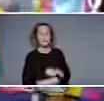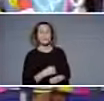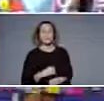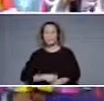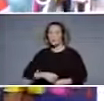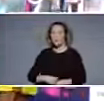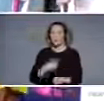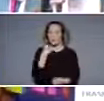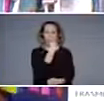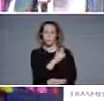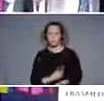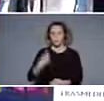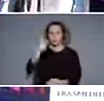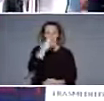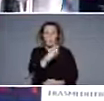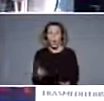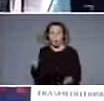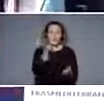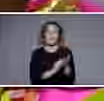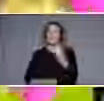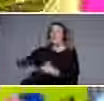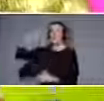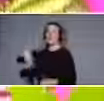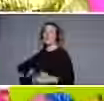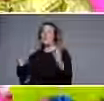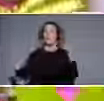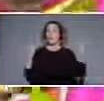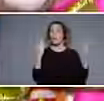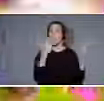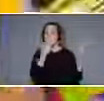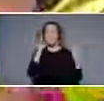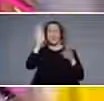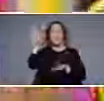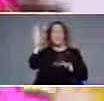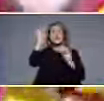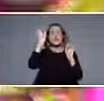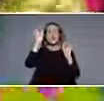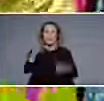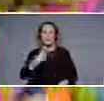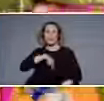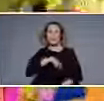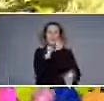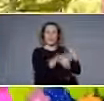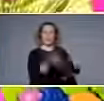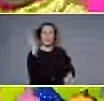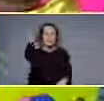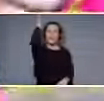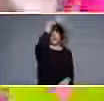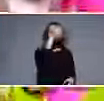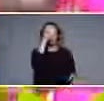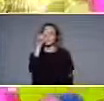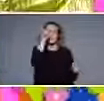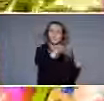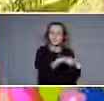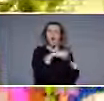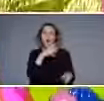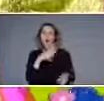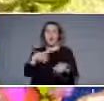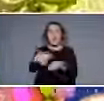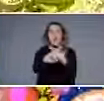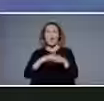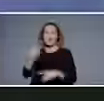dura. Y volvemos a la época de Franco, nosotros votamos en democracia y no gobierna